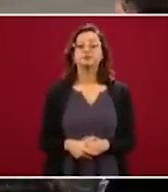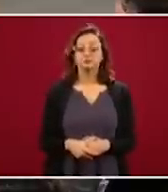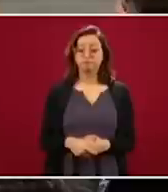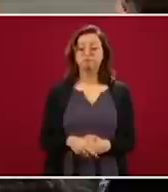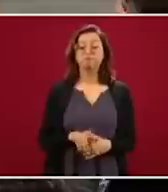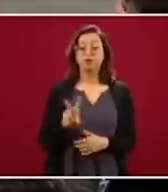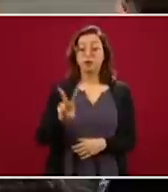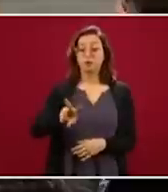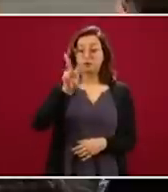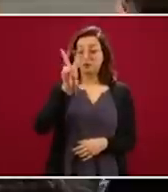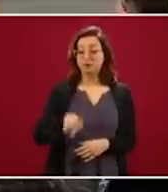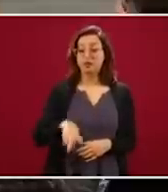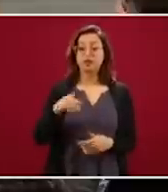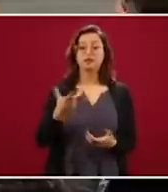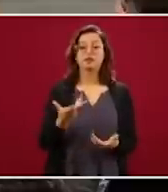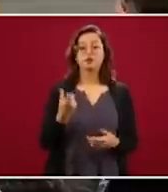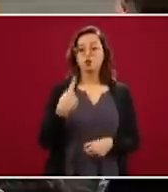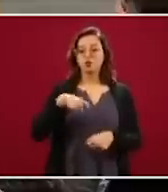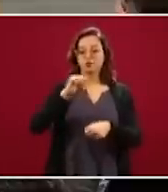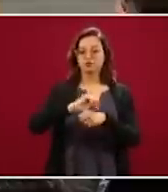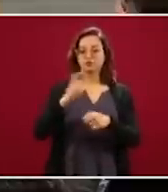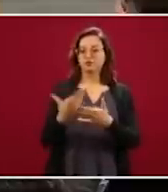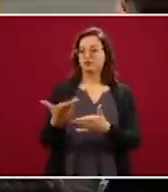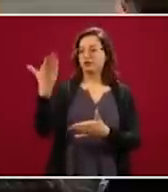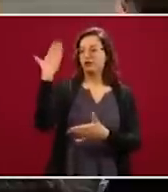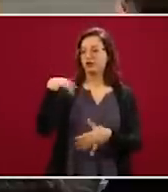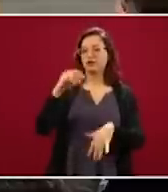Efectivamente, como se había anunciado la semana pasada,